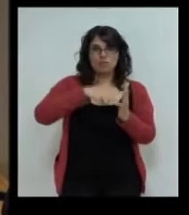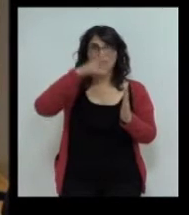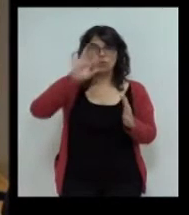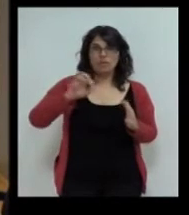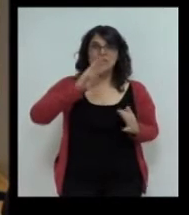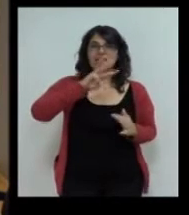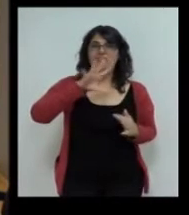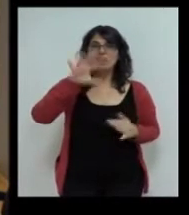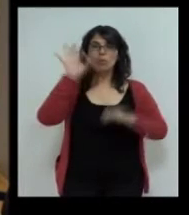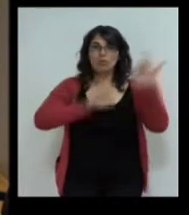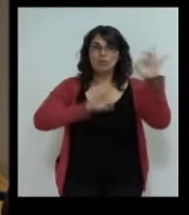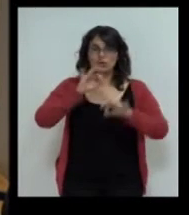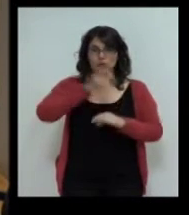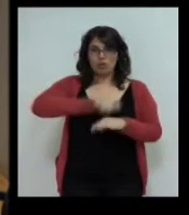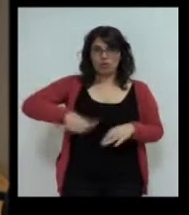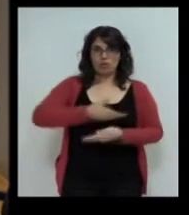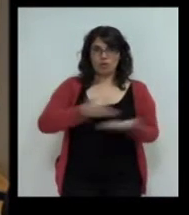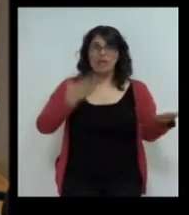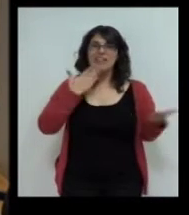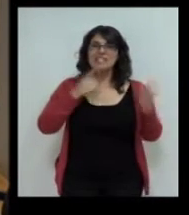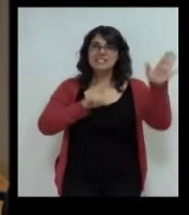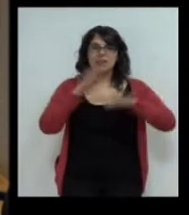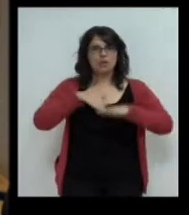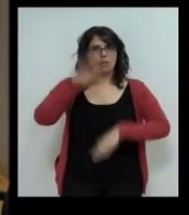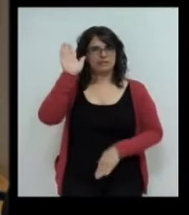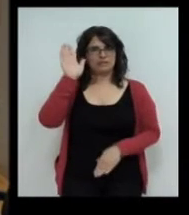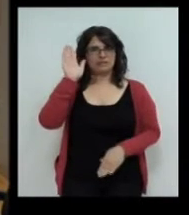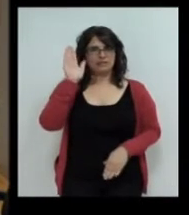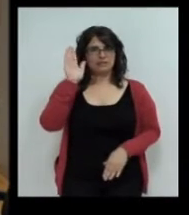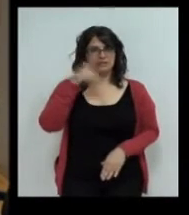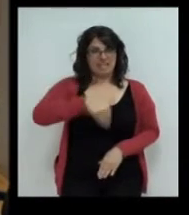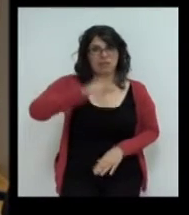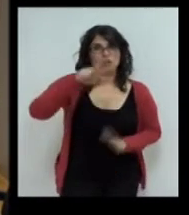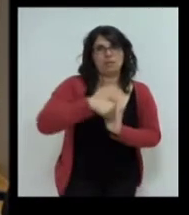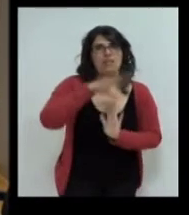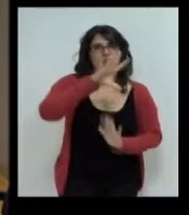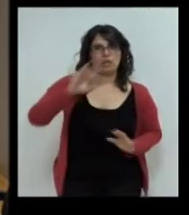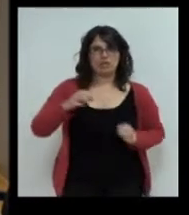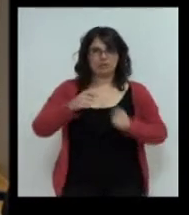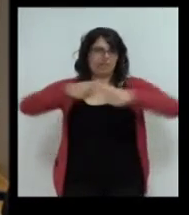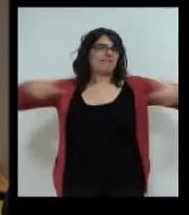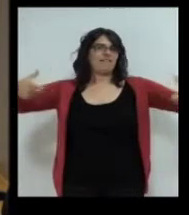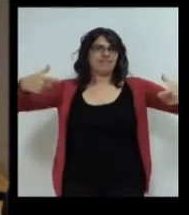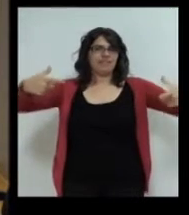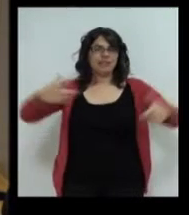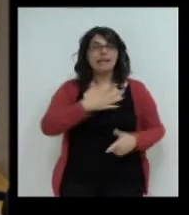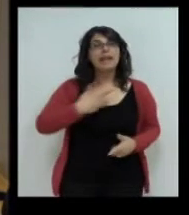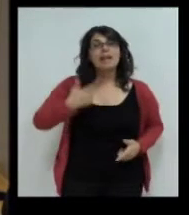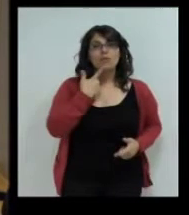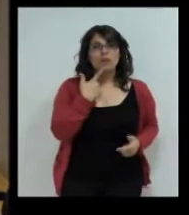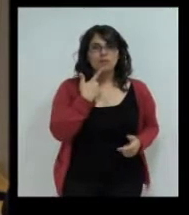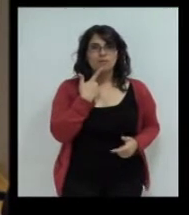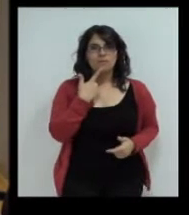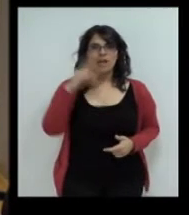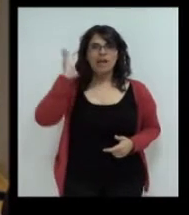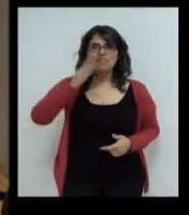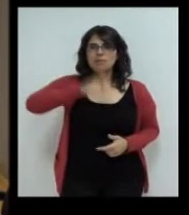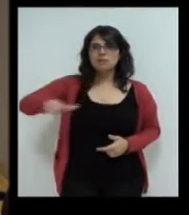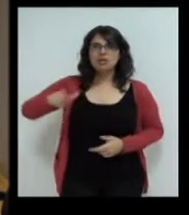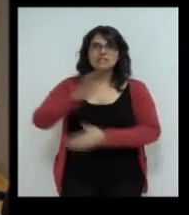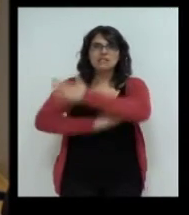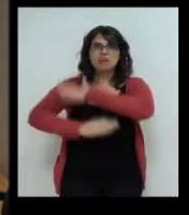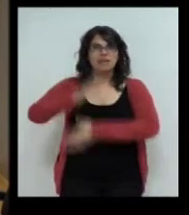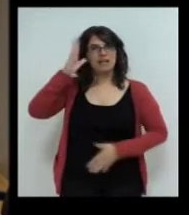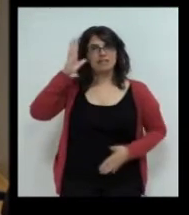35% de la población sería mayor de 65 años. ¿Te imagináis lo que supone eso? Que no solo puede afectar a una discapacidad sensorial,